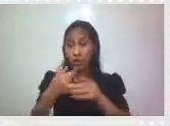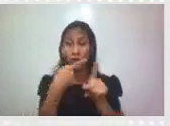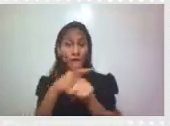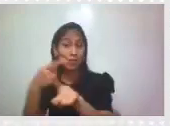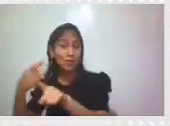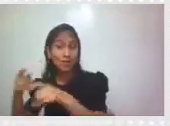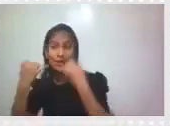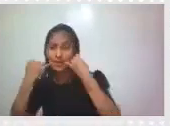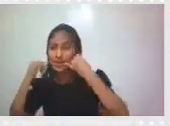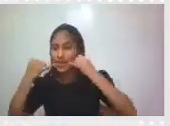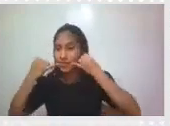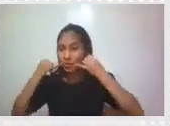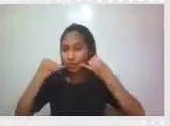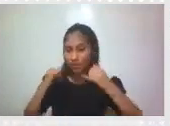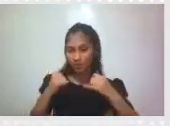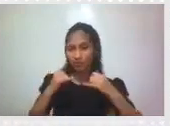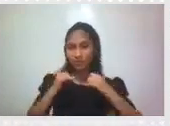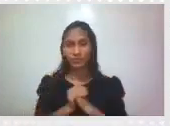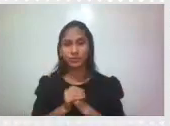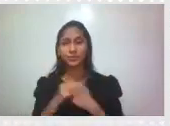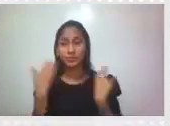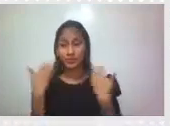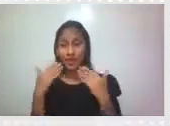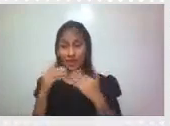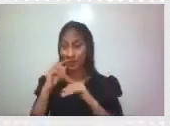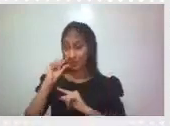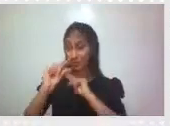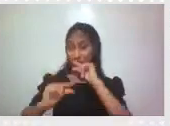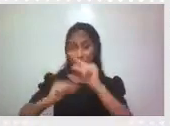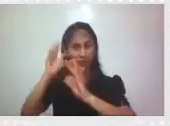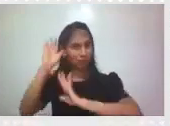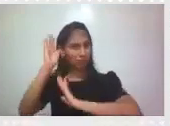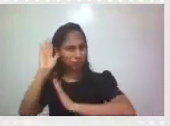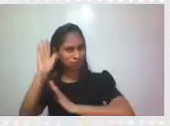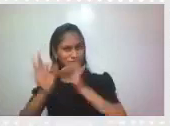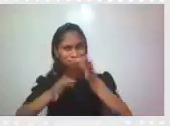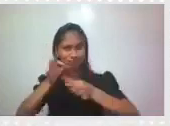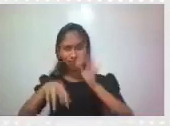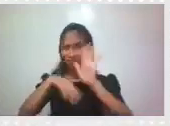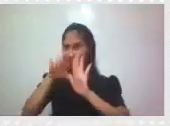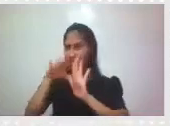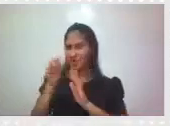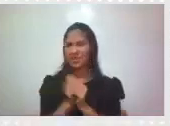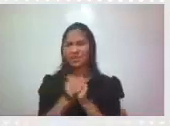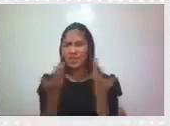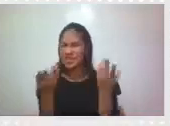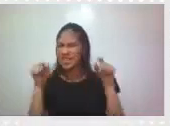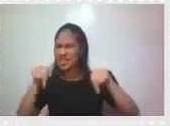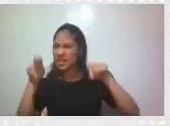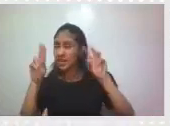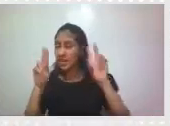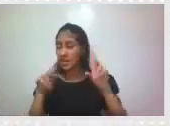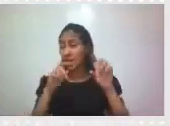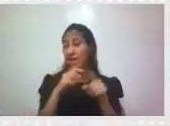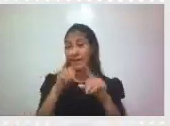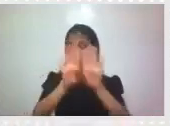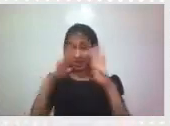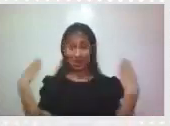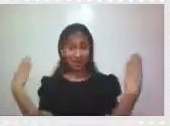cultural. Ya en el transcurso de la exposición le vamos a contar un poco más al detalle de qué trata esa aula